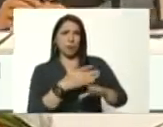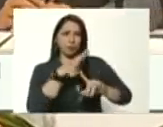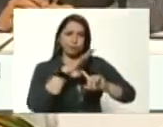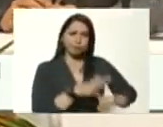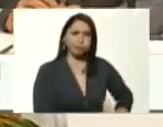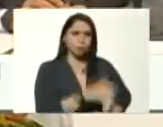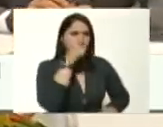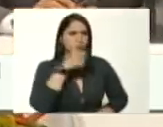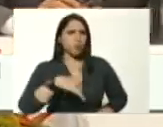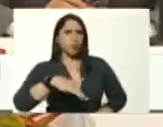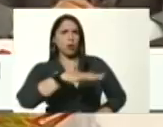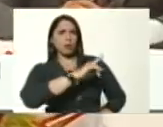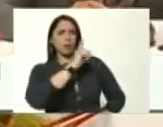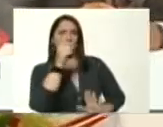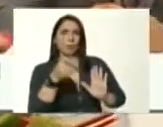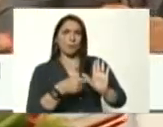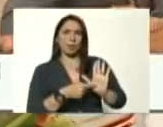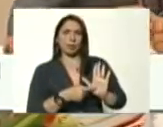entera